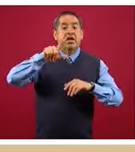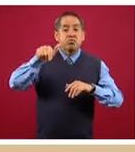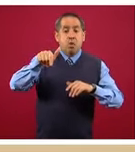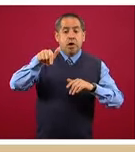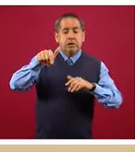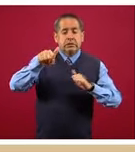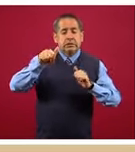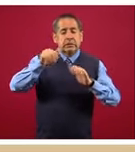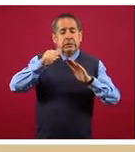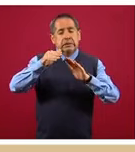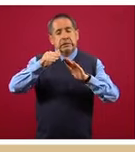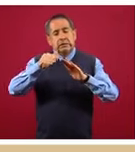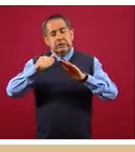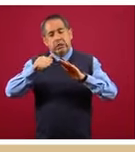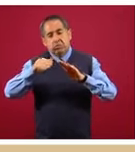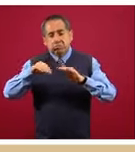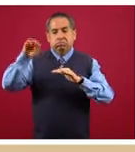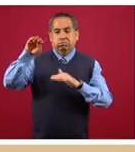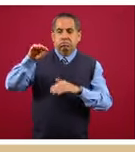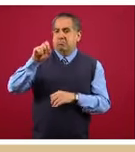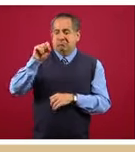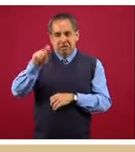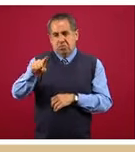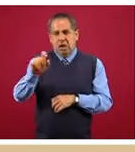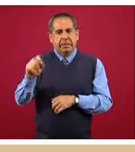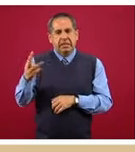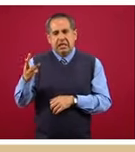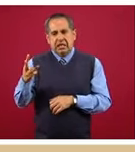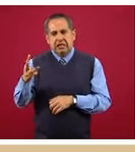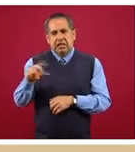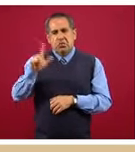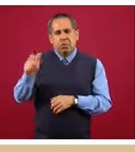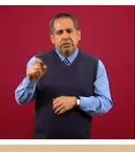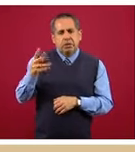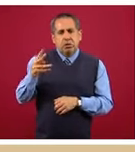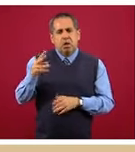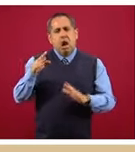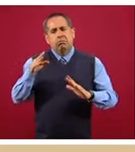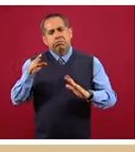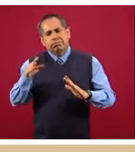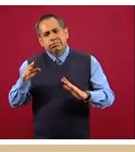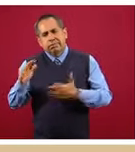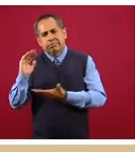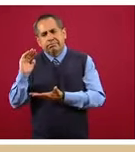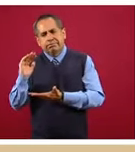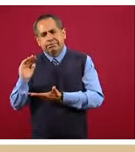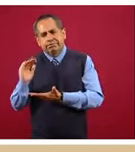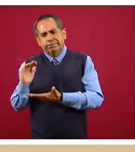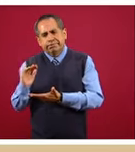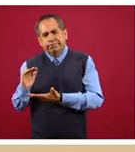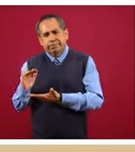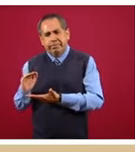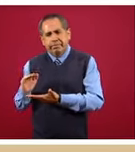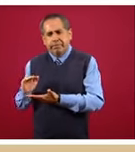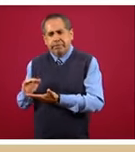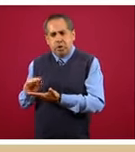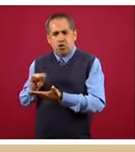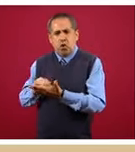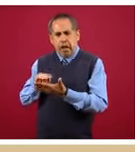en ese pico prácticamente hasta la 23 y ya para la 24 es cuando empieza una clara tendencia descendente que al menos